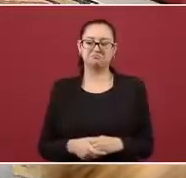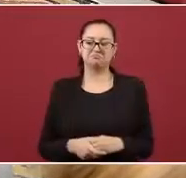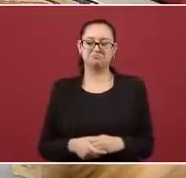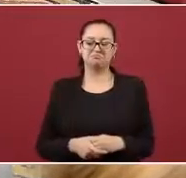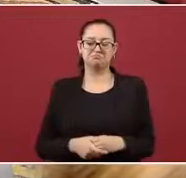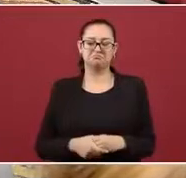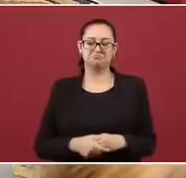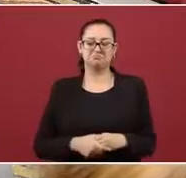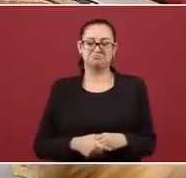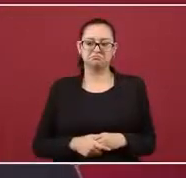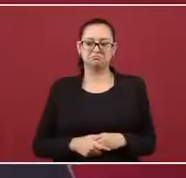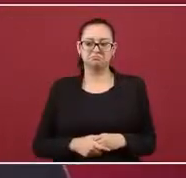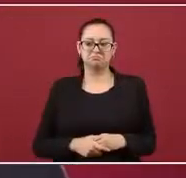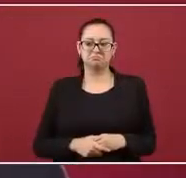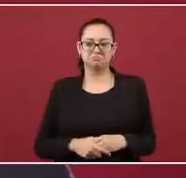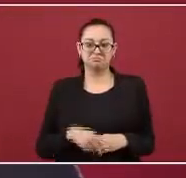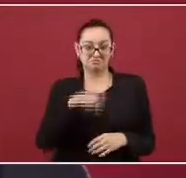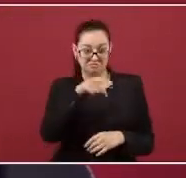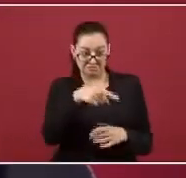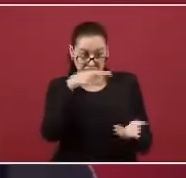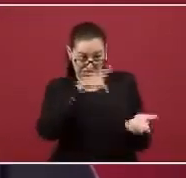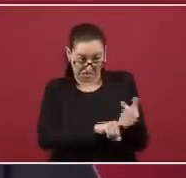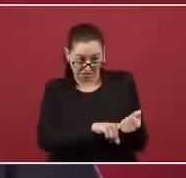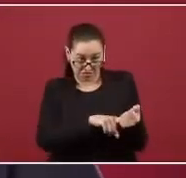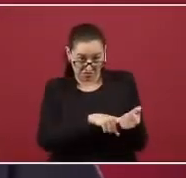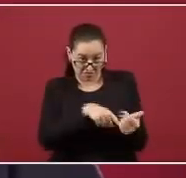No todo lo que se dice ahí es cierto.